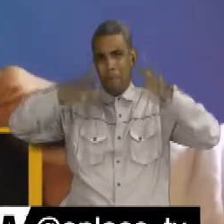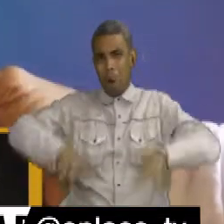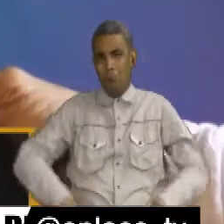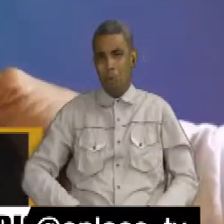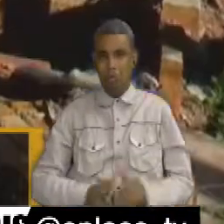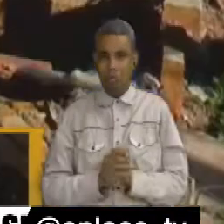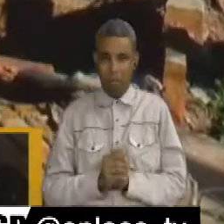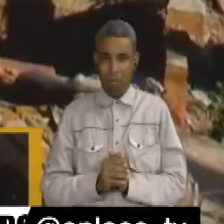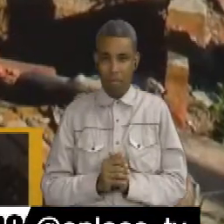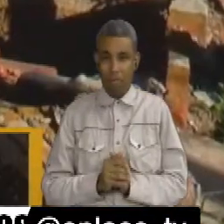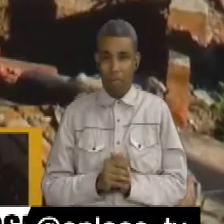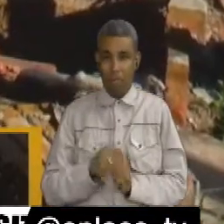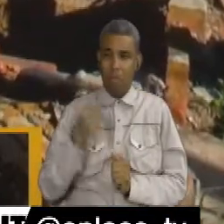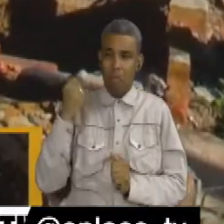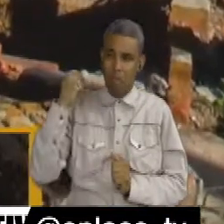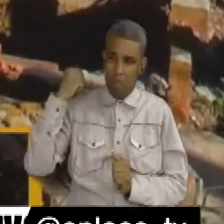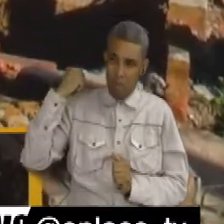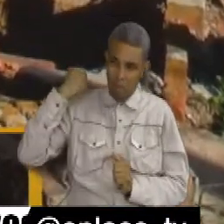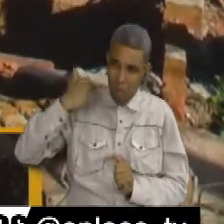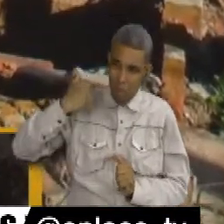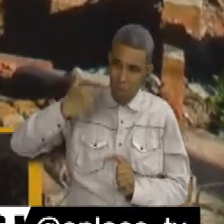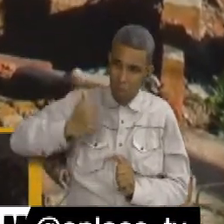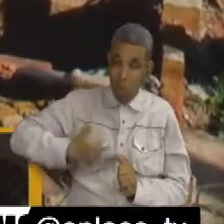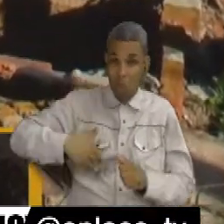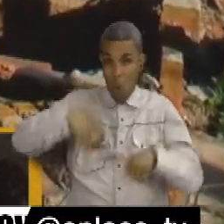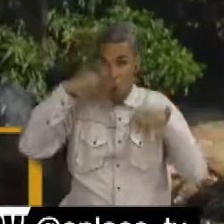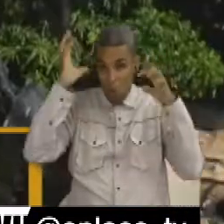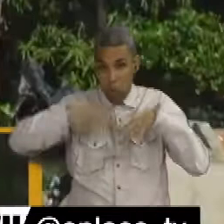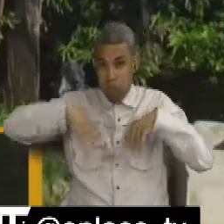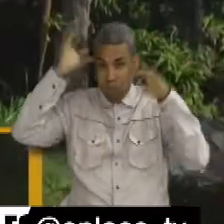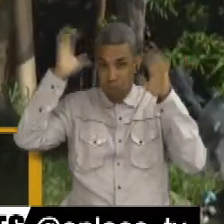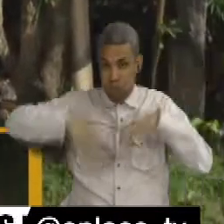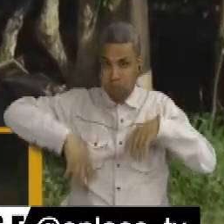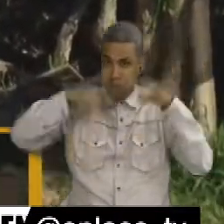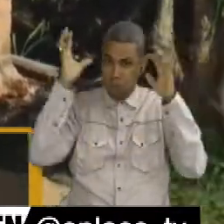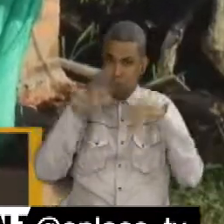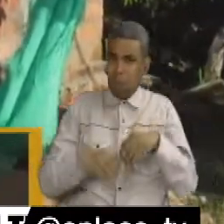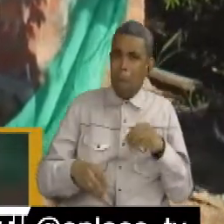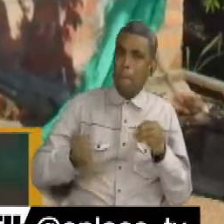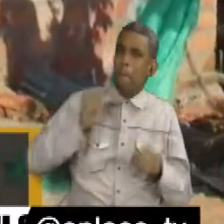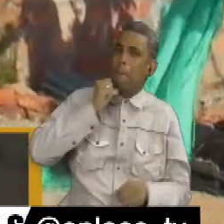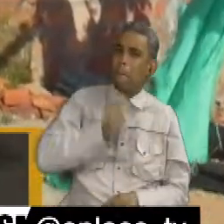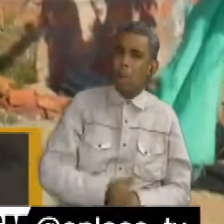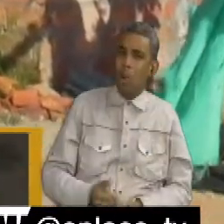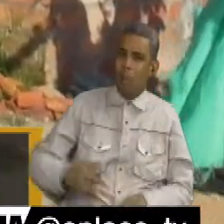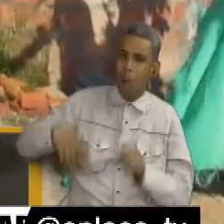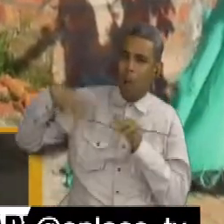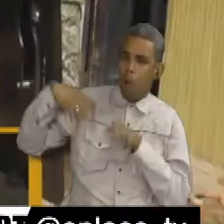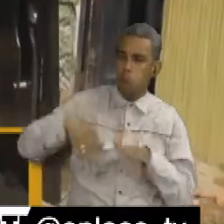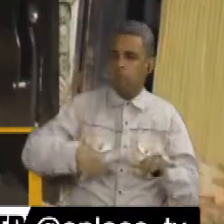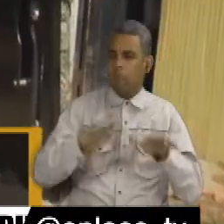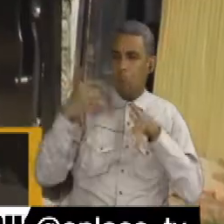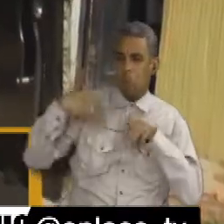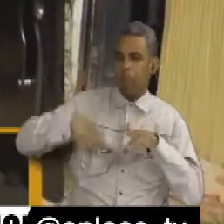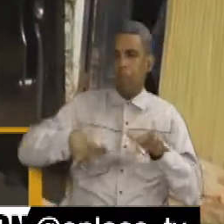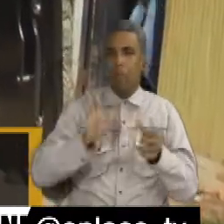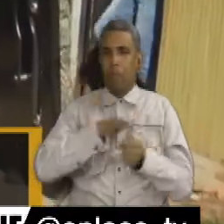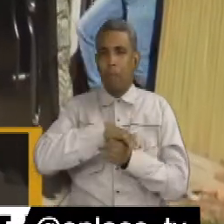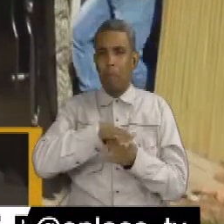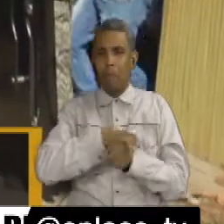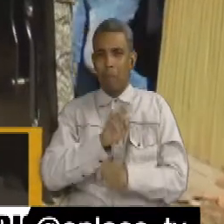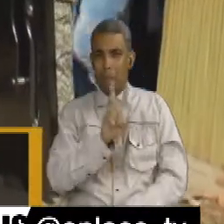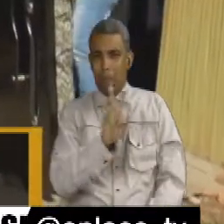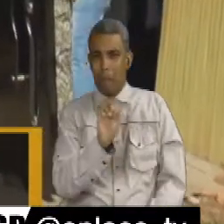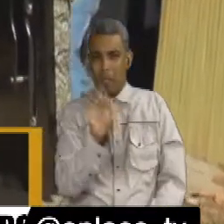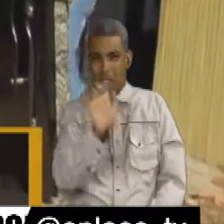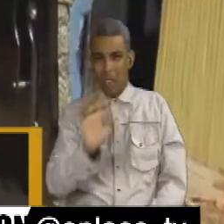mediante estos días que ha estado lloviendo, se ha derrumbado más y se ha inundado todo el barrio el 20 de enero. Ya no podemos volver ya a